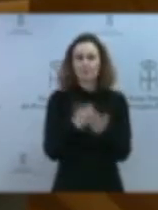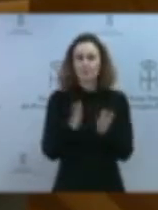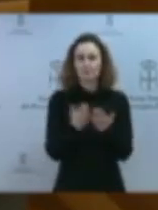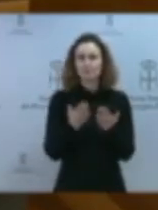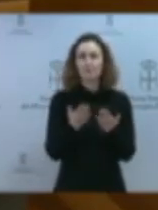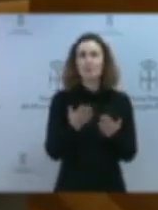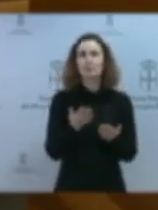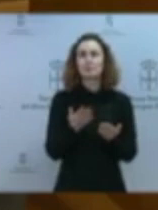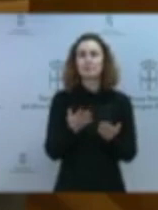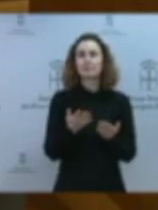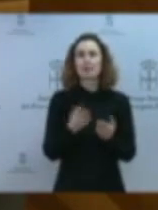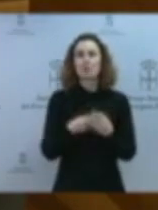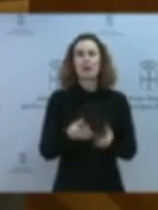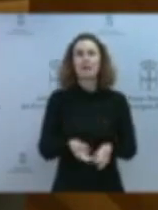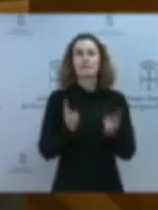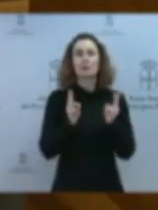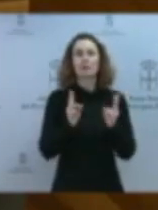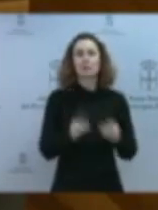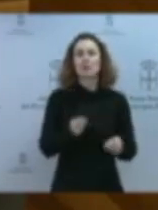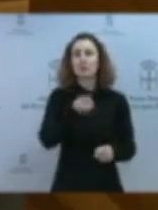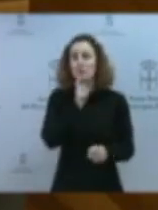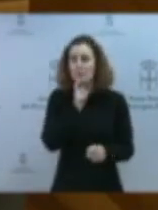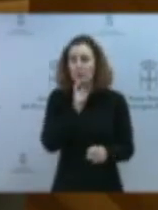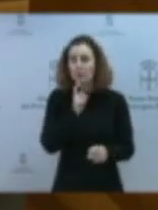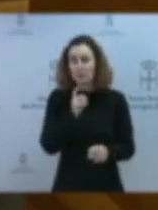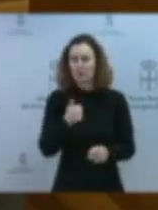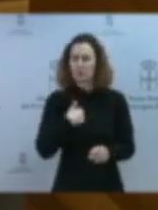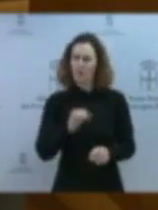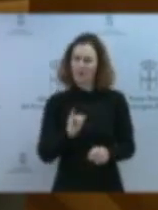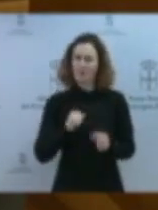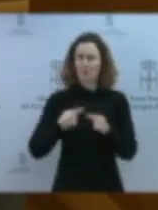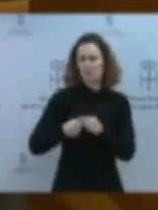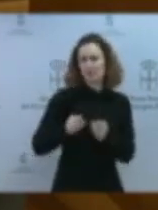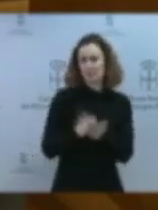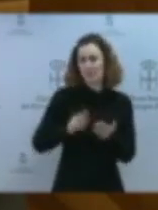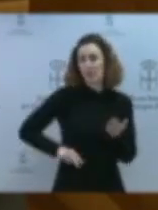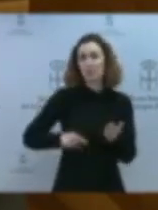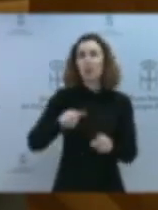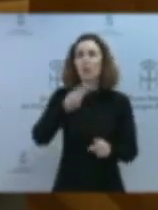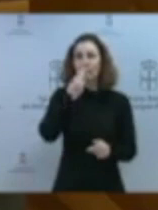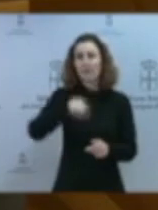cabecera, y hoy le recomiendo Fascismo, de Madeleine Albright, la